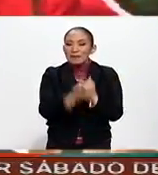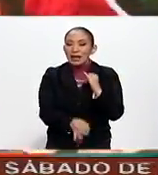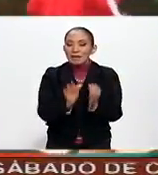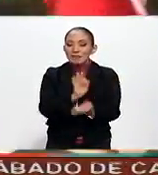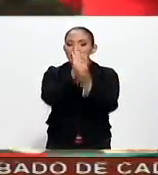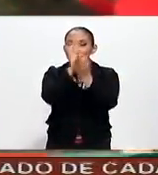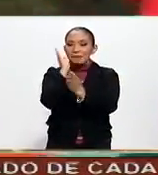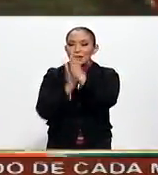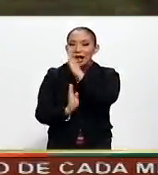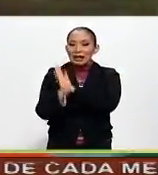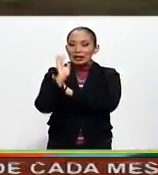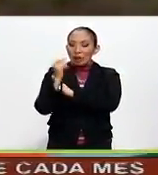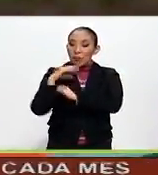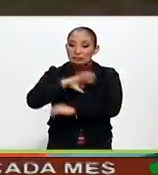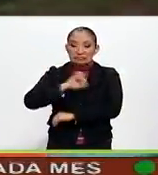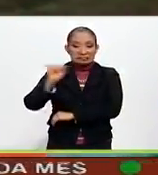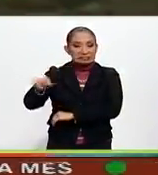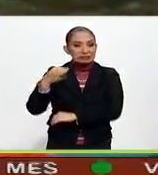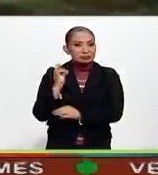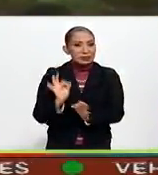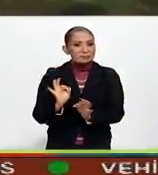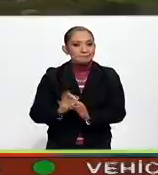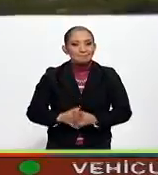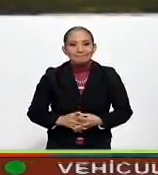frente a Bélgica, que va como favorito.